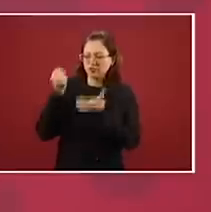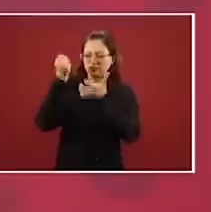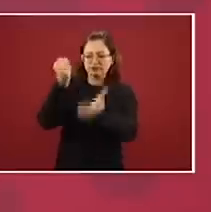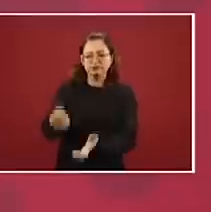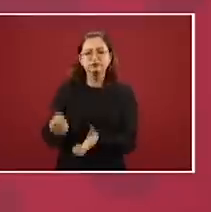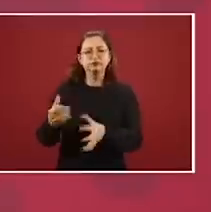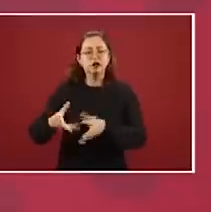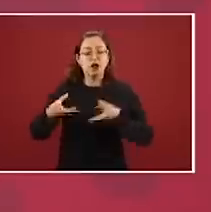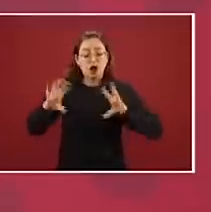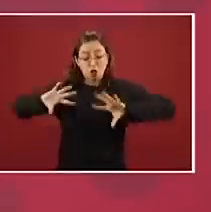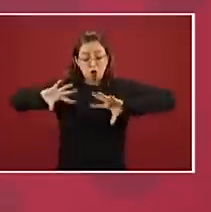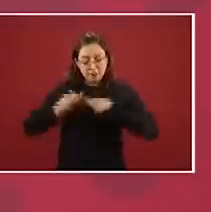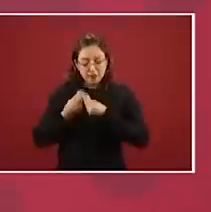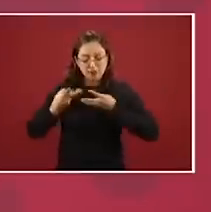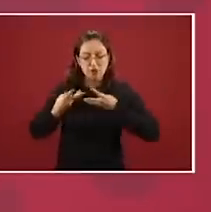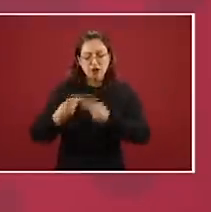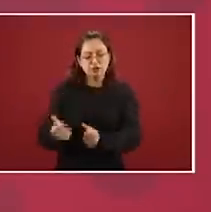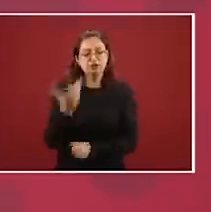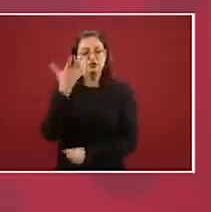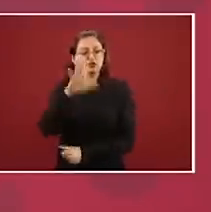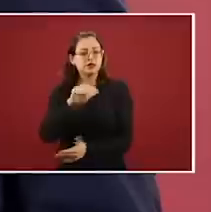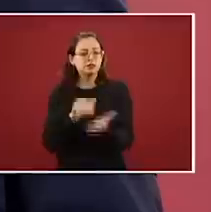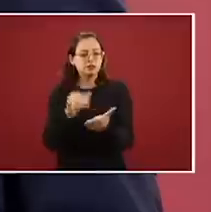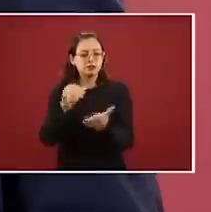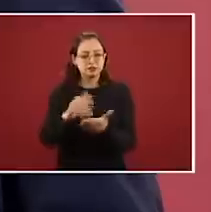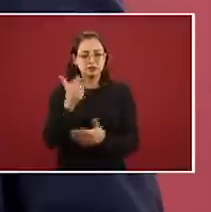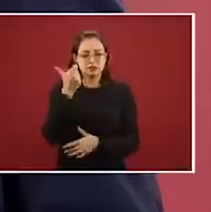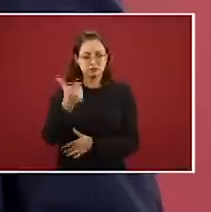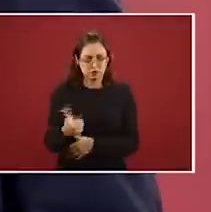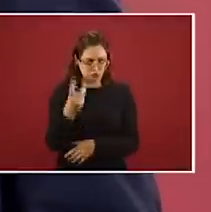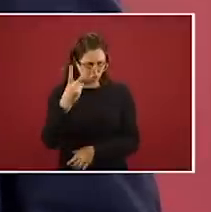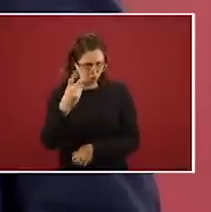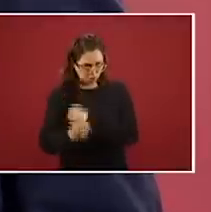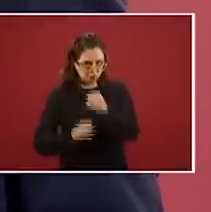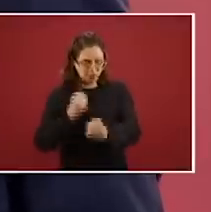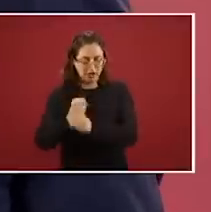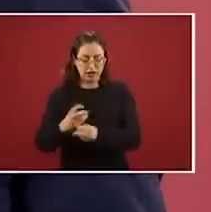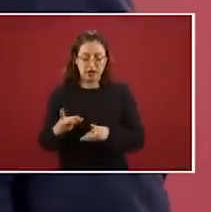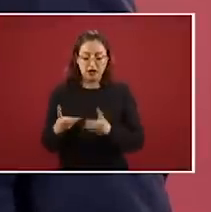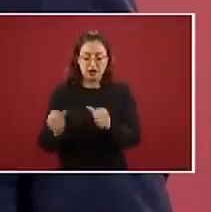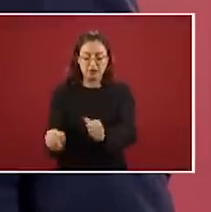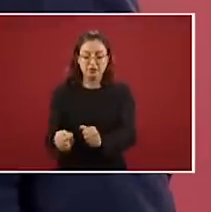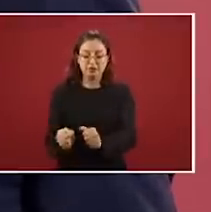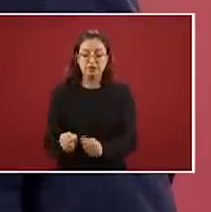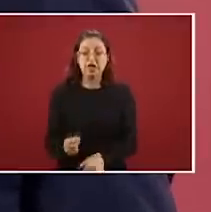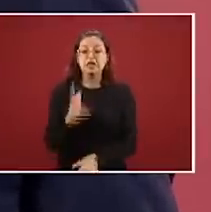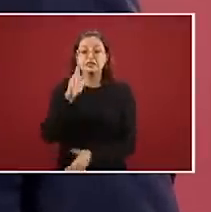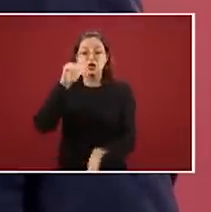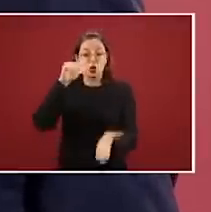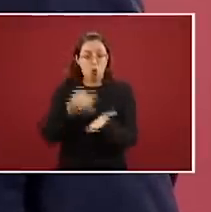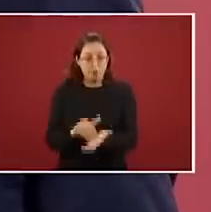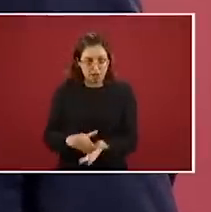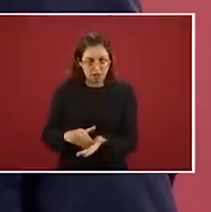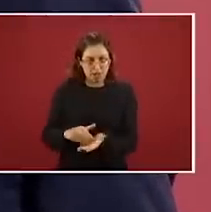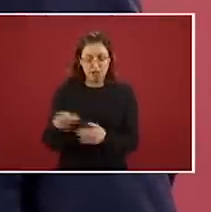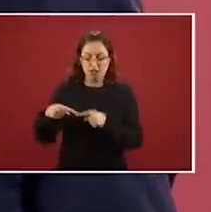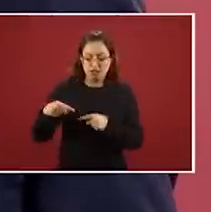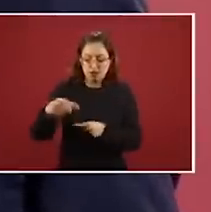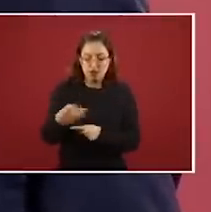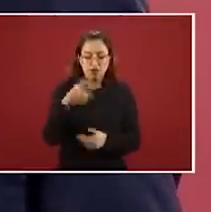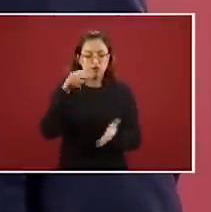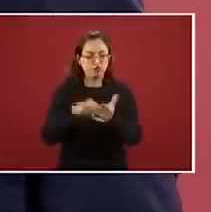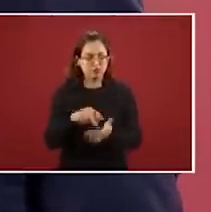10,000 millones de pesos para los dos años, 5,000 que ya tenemos para este año